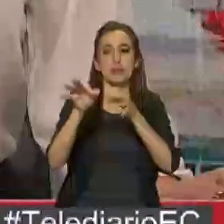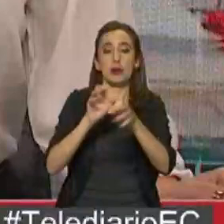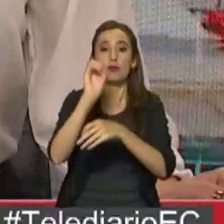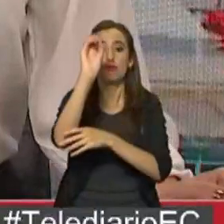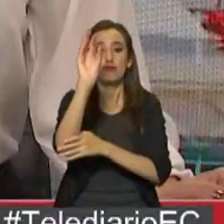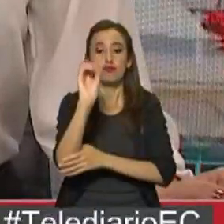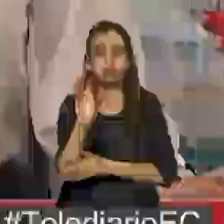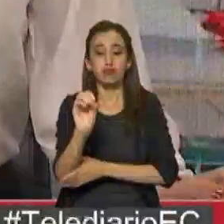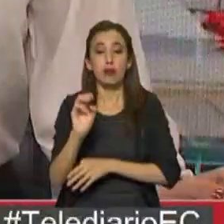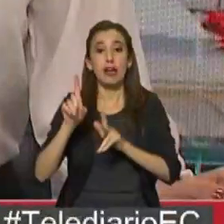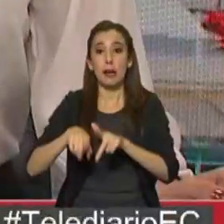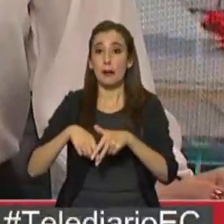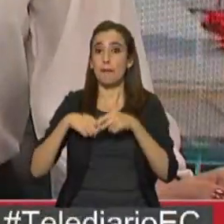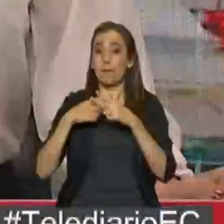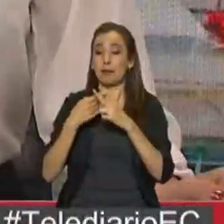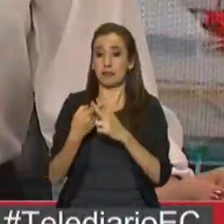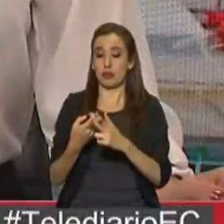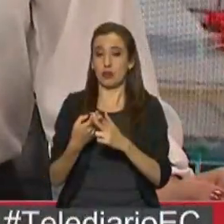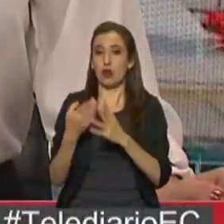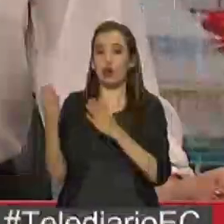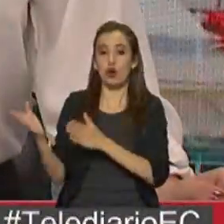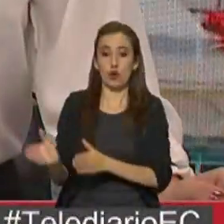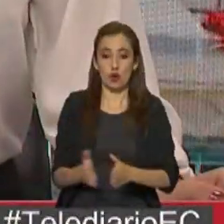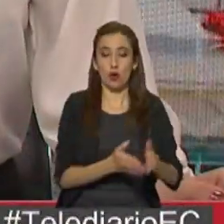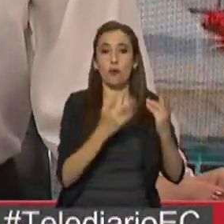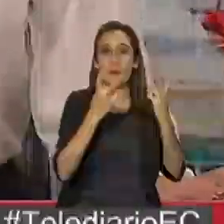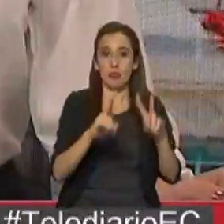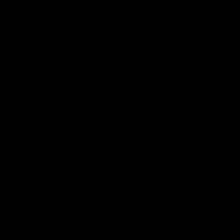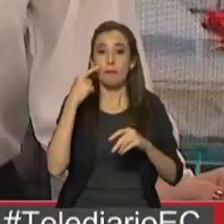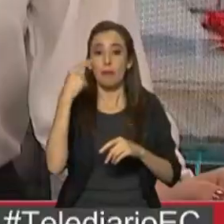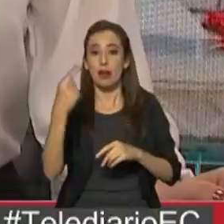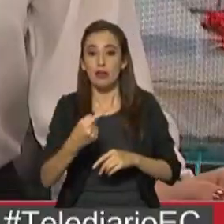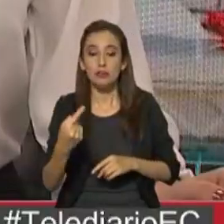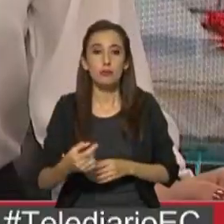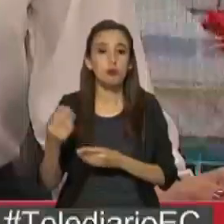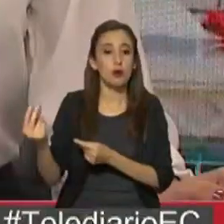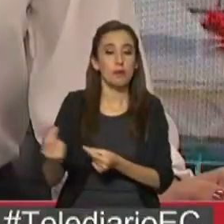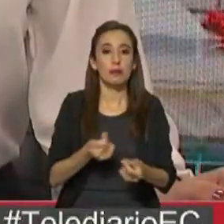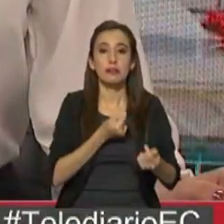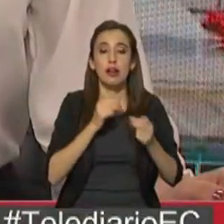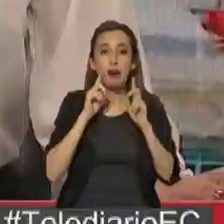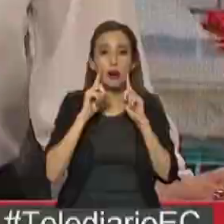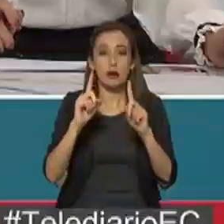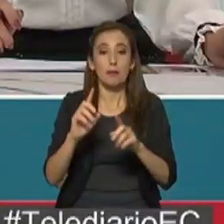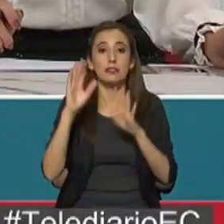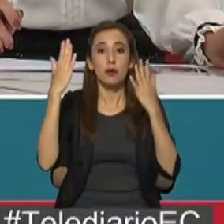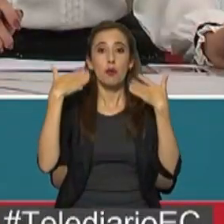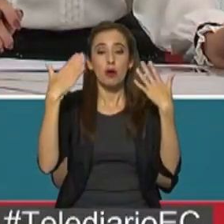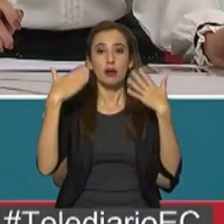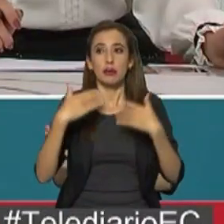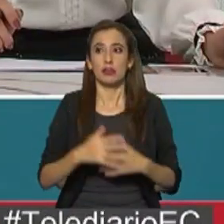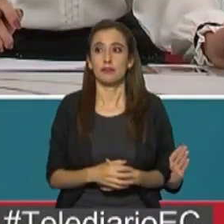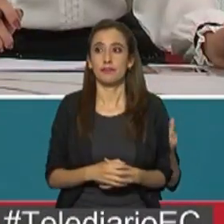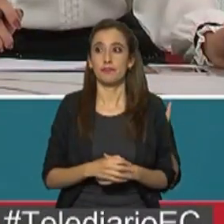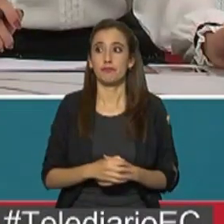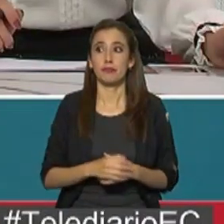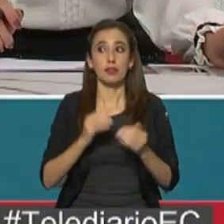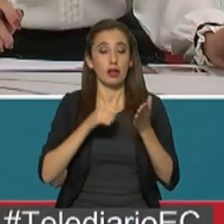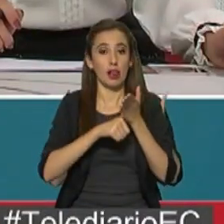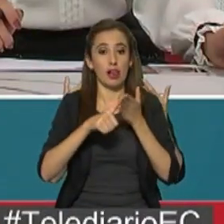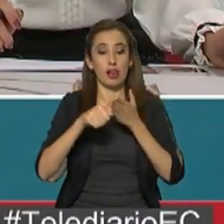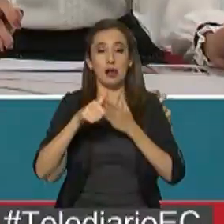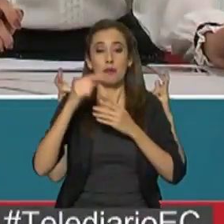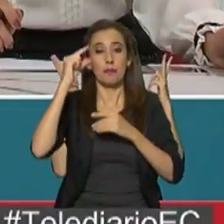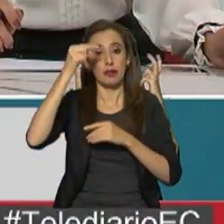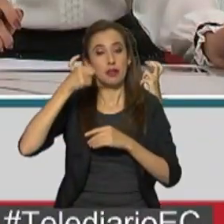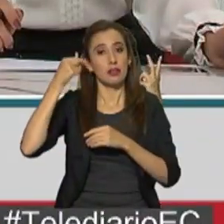que empezará a funcionar y el funcionamiento también de las pruebas rápidas en las pre guayaquil la ministra de gobierno dio